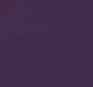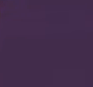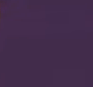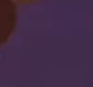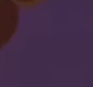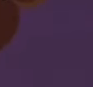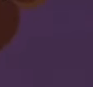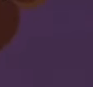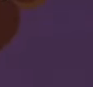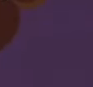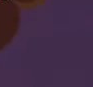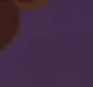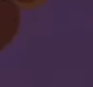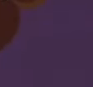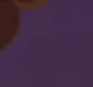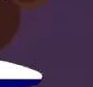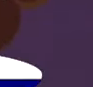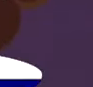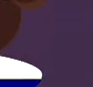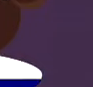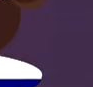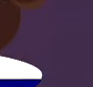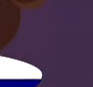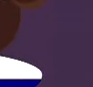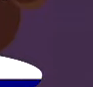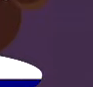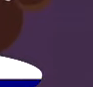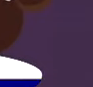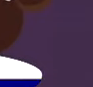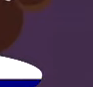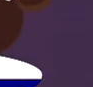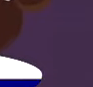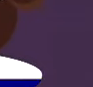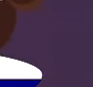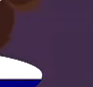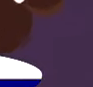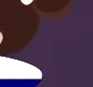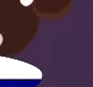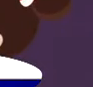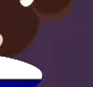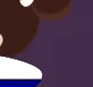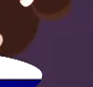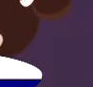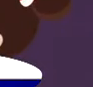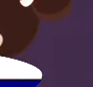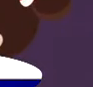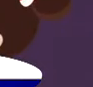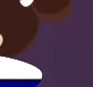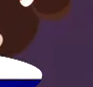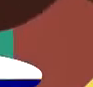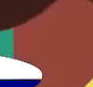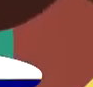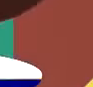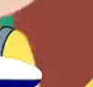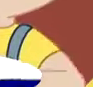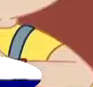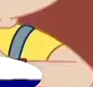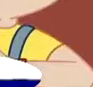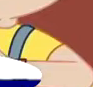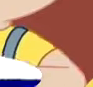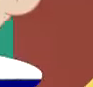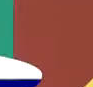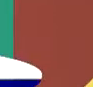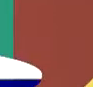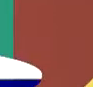Ay, tenías razón, es mucho más difícil de lo que se ve. La flauta imposible, no te rindas, debes